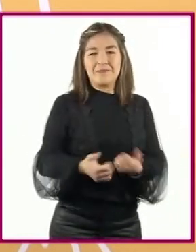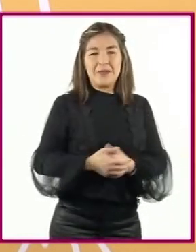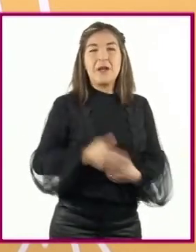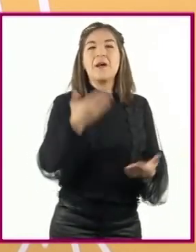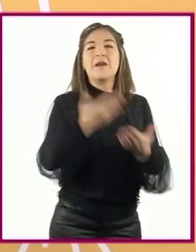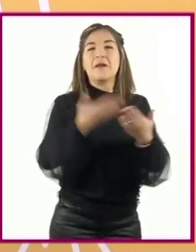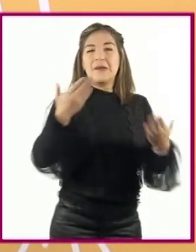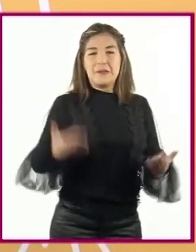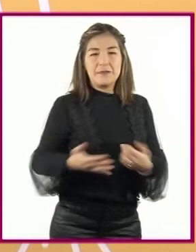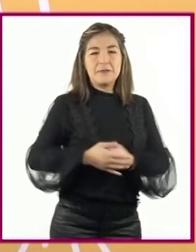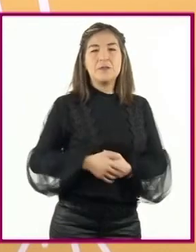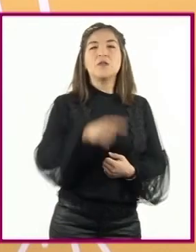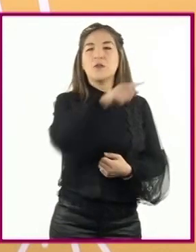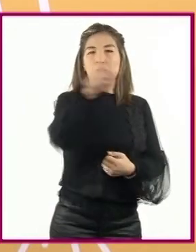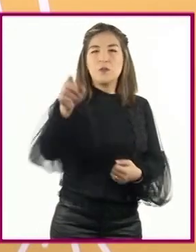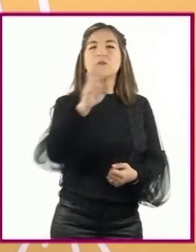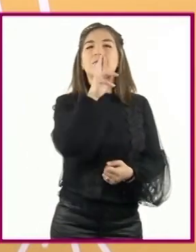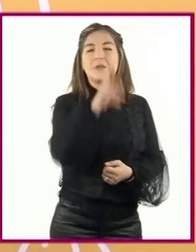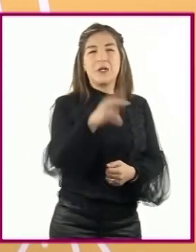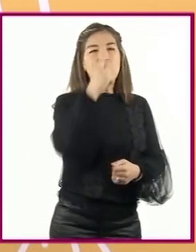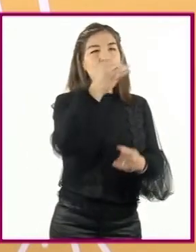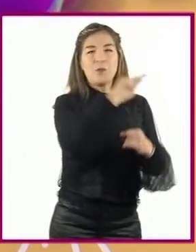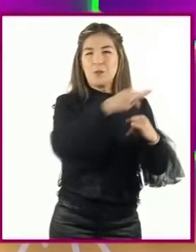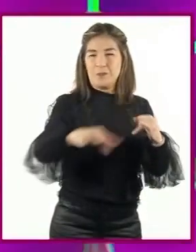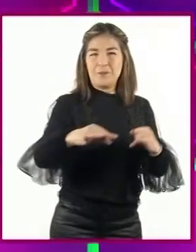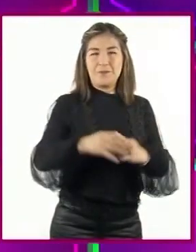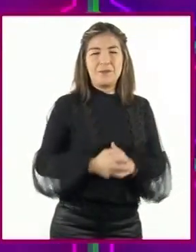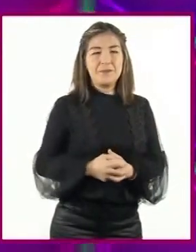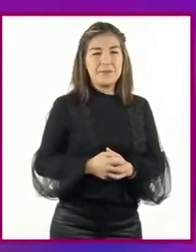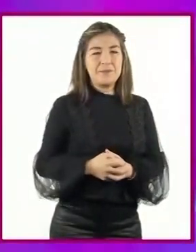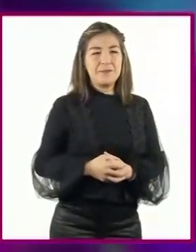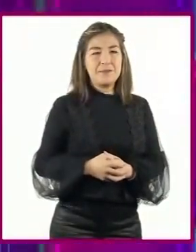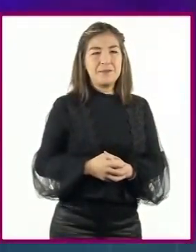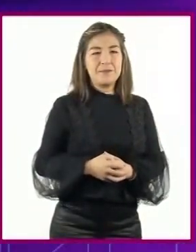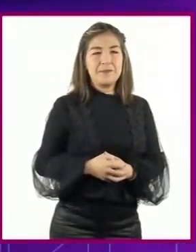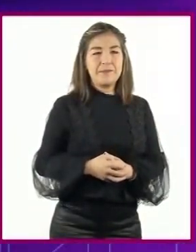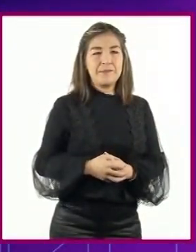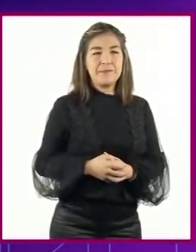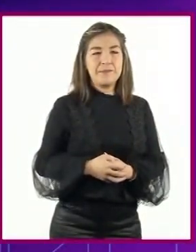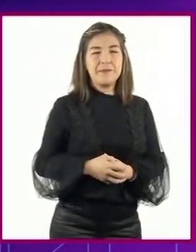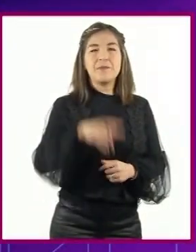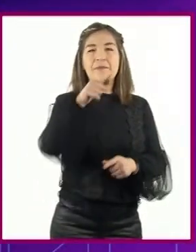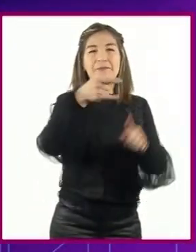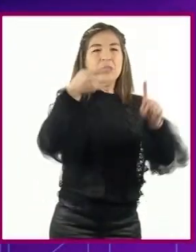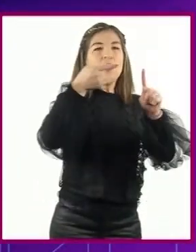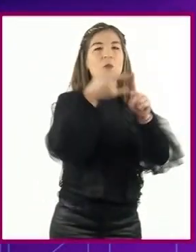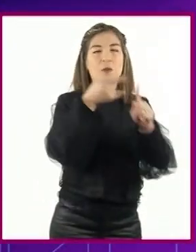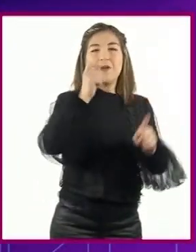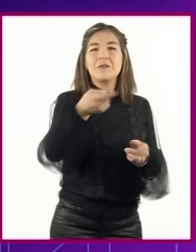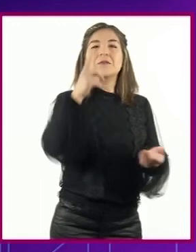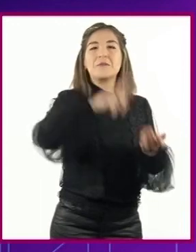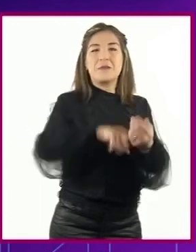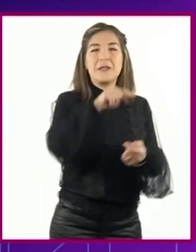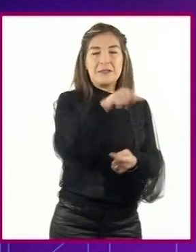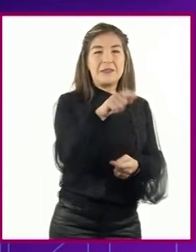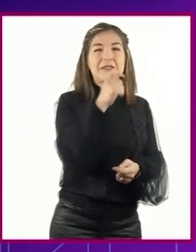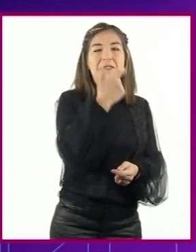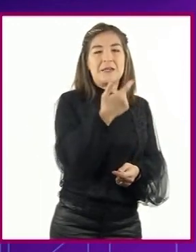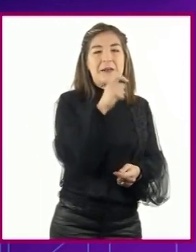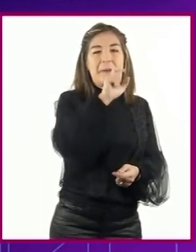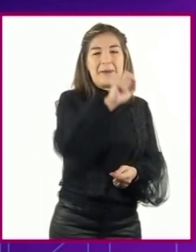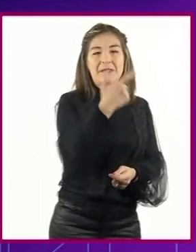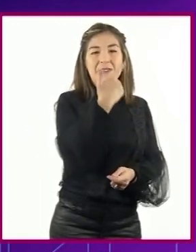Ahora, les invito a resolver un último problema. Se tiene un cuadrado cuyo perímetro es de 27.9